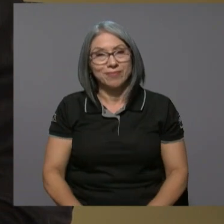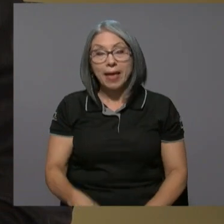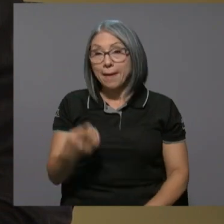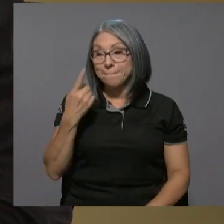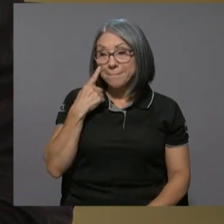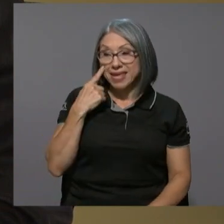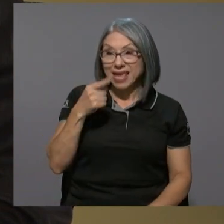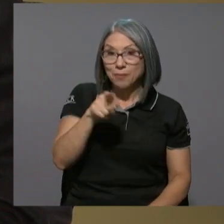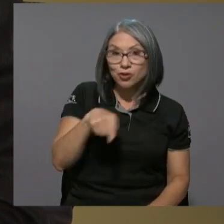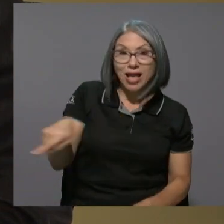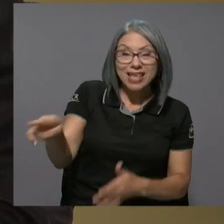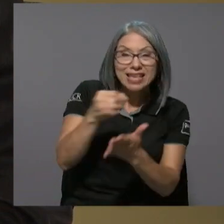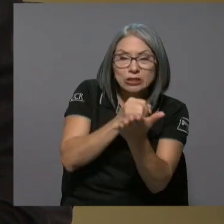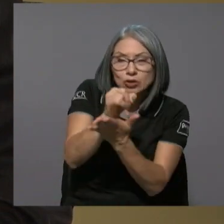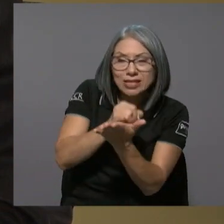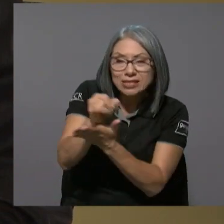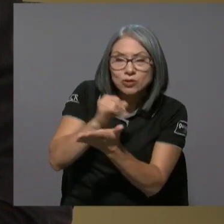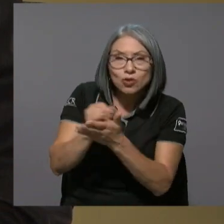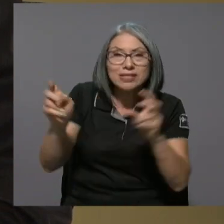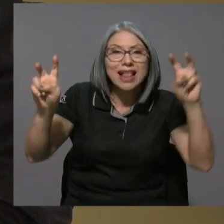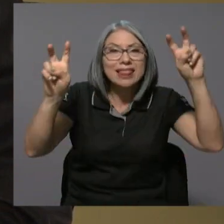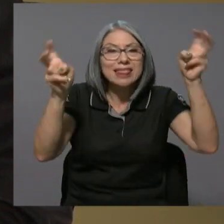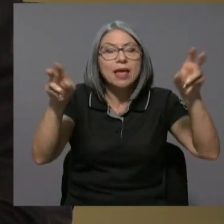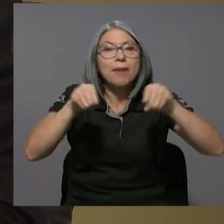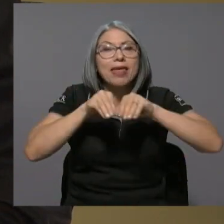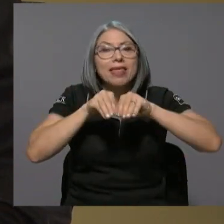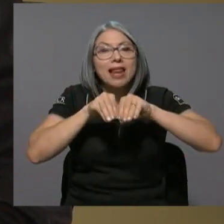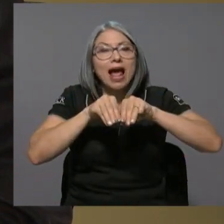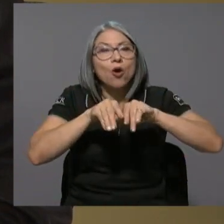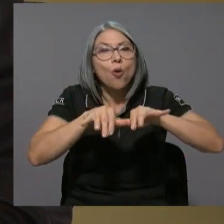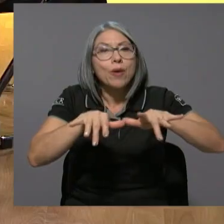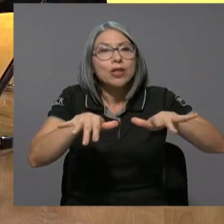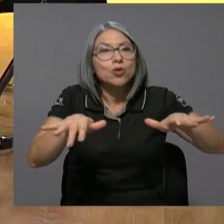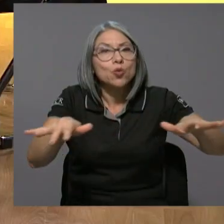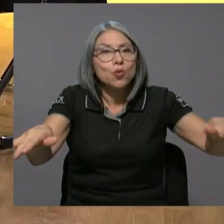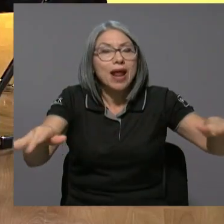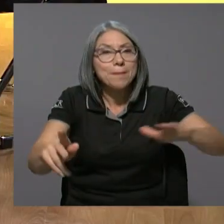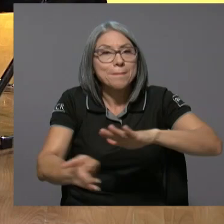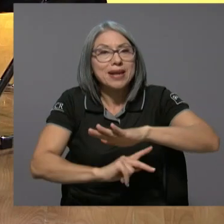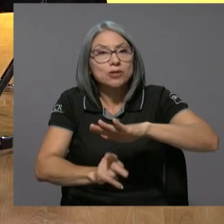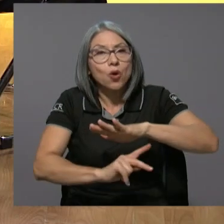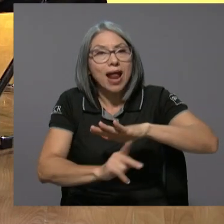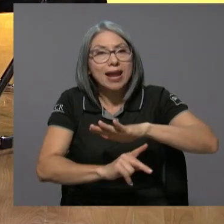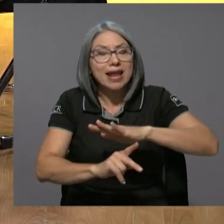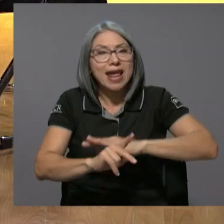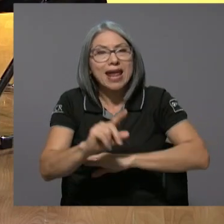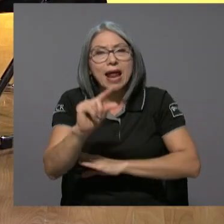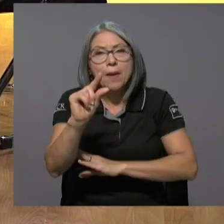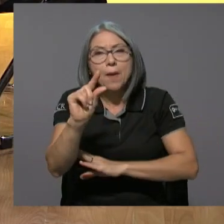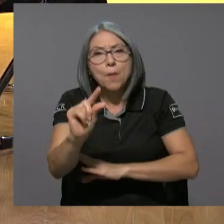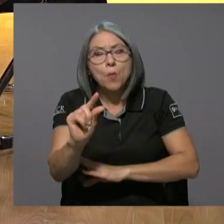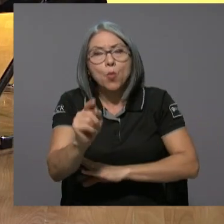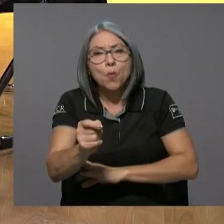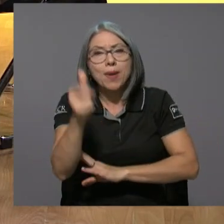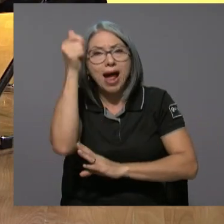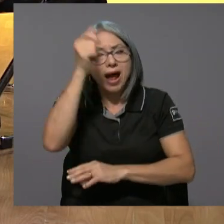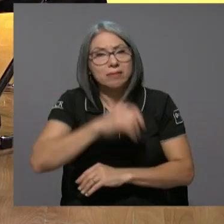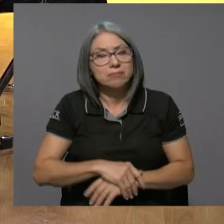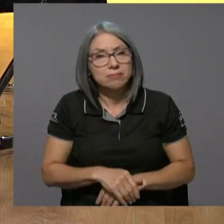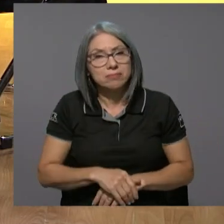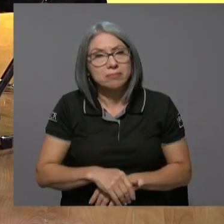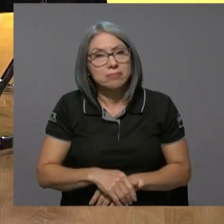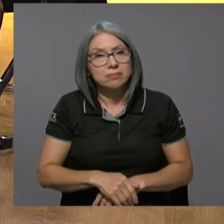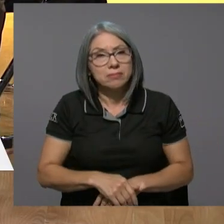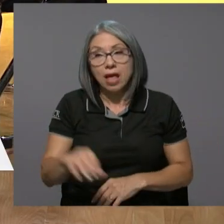el tema de la cobertura de la tasa de preescolar, que era muy baja, muy baja, ¿verdad? Y